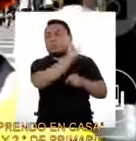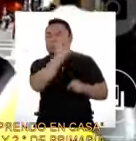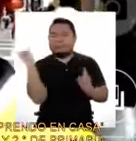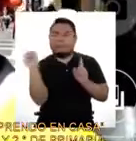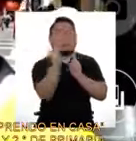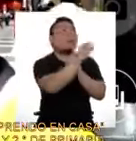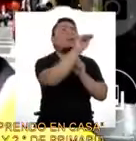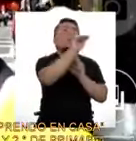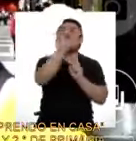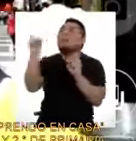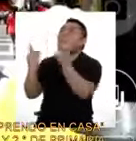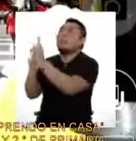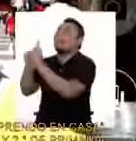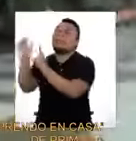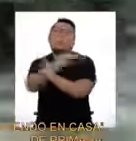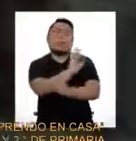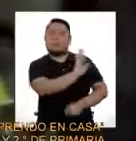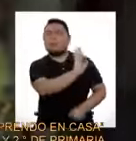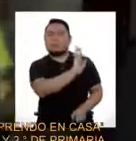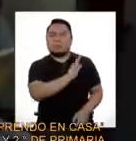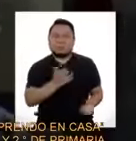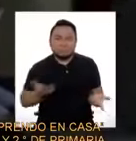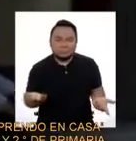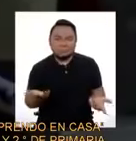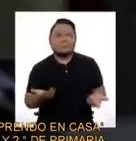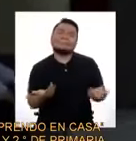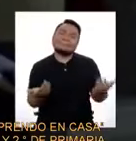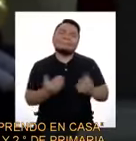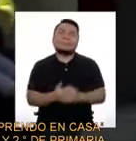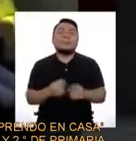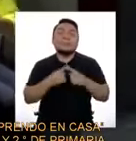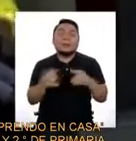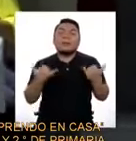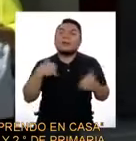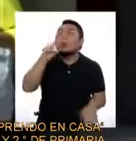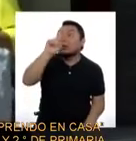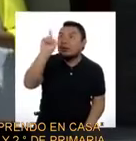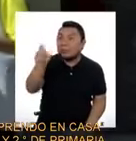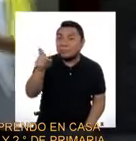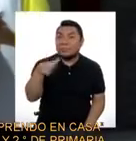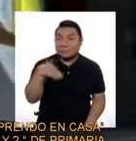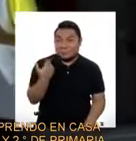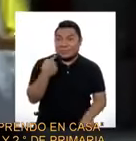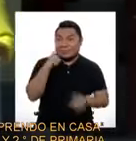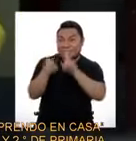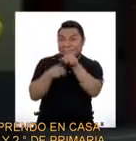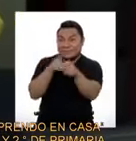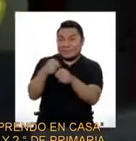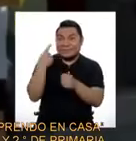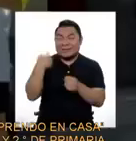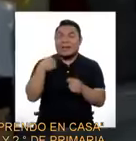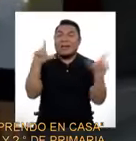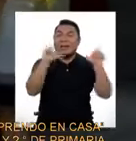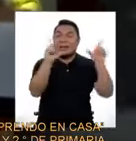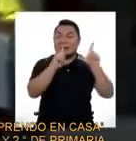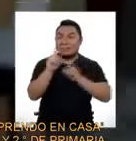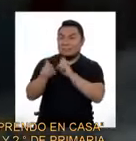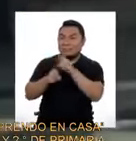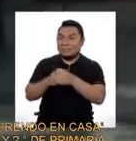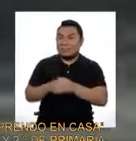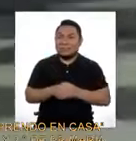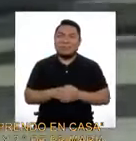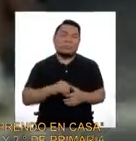me decían, ah, ahí nomás, ahí nomás. ¿Me podría ayudar para una encuesta que estamos haciendo, para un canal?